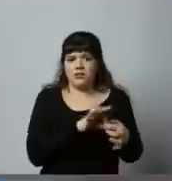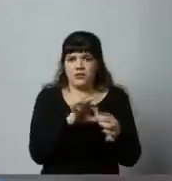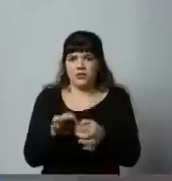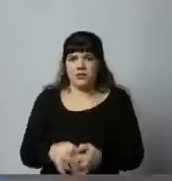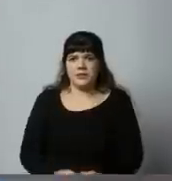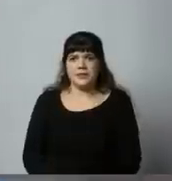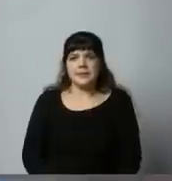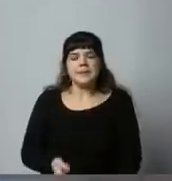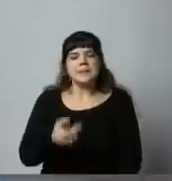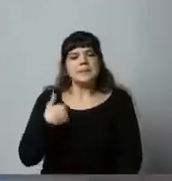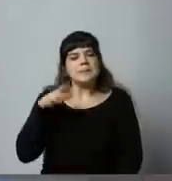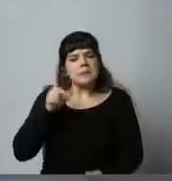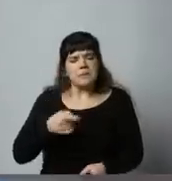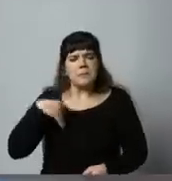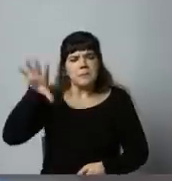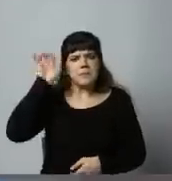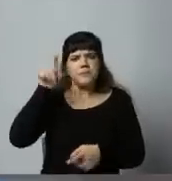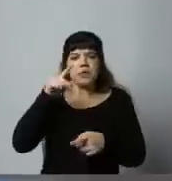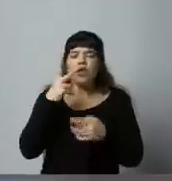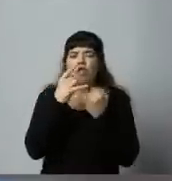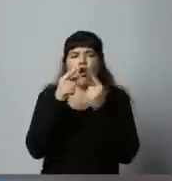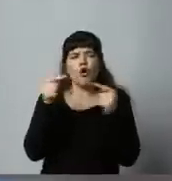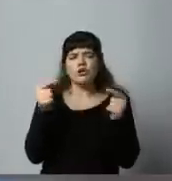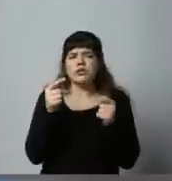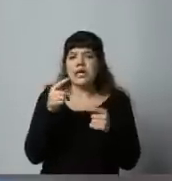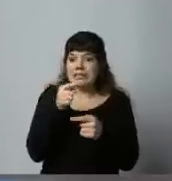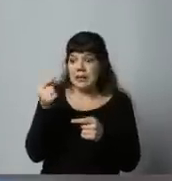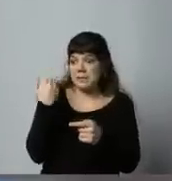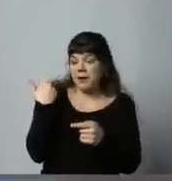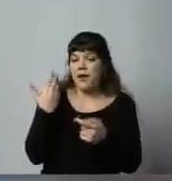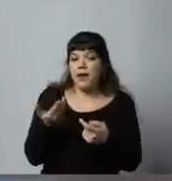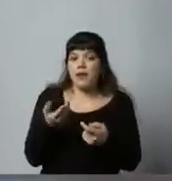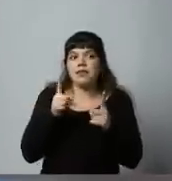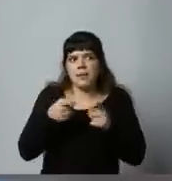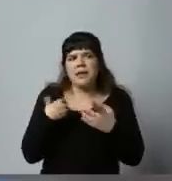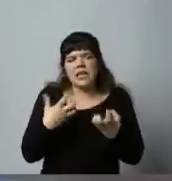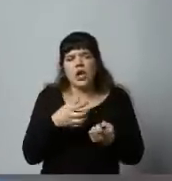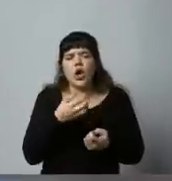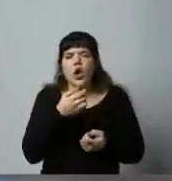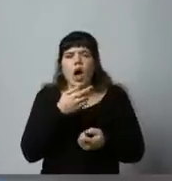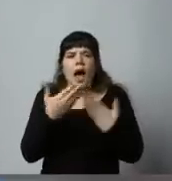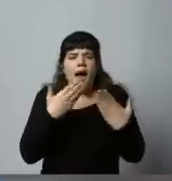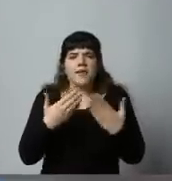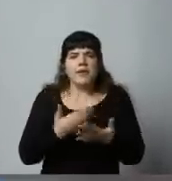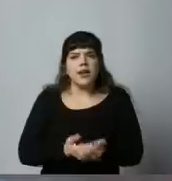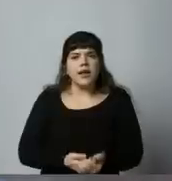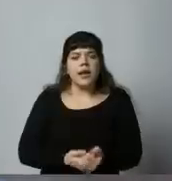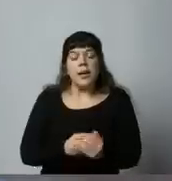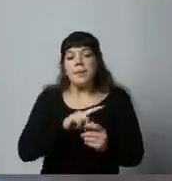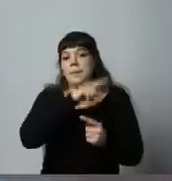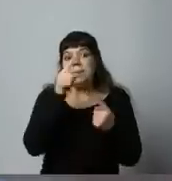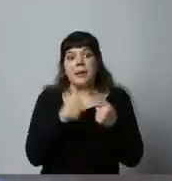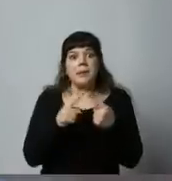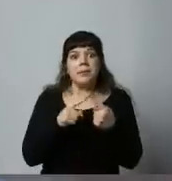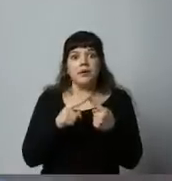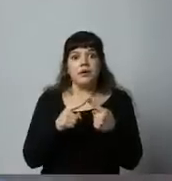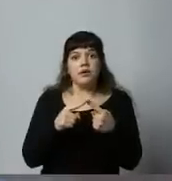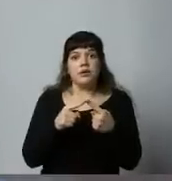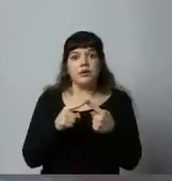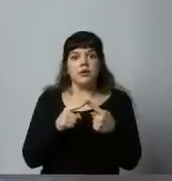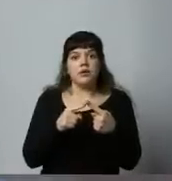mencionemos me parece dos cositas que sucedieron también en la semana que creo que merecen algún comentario el primero es el